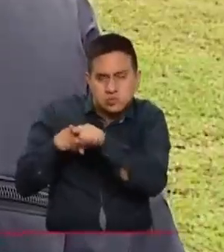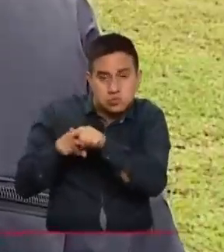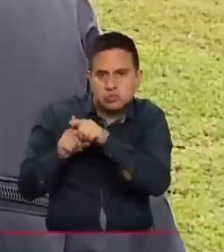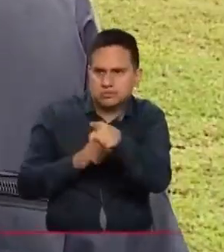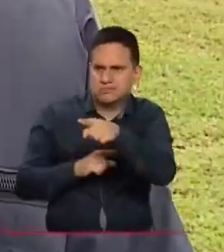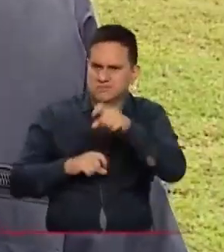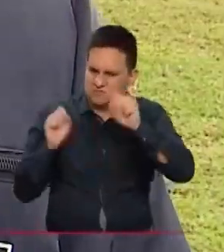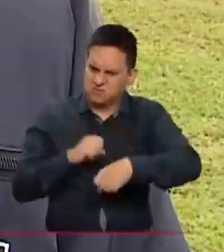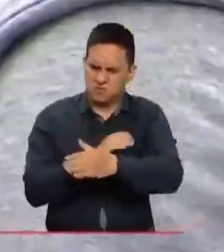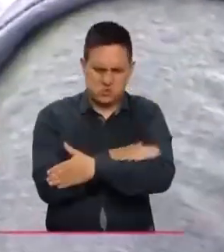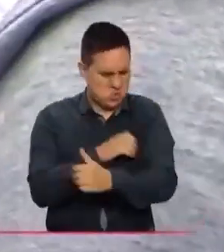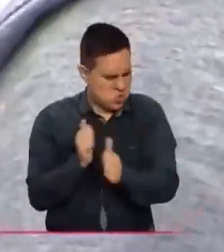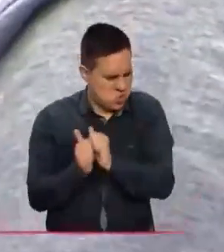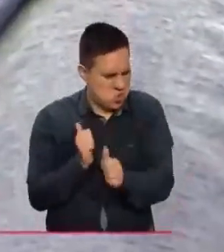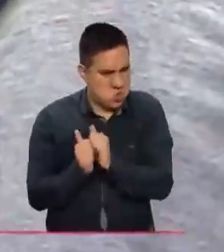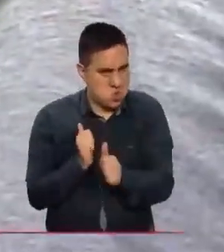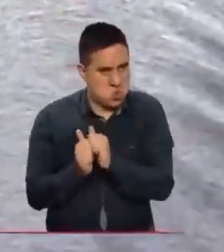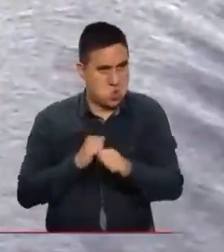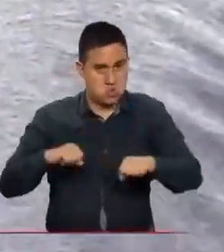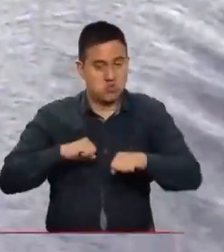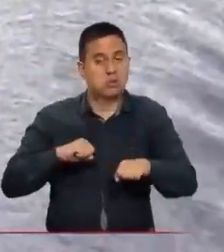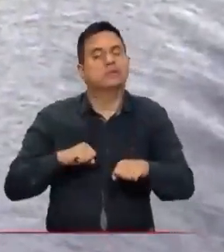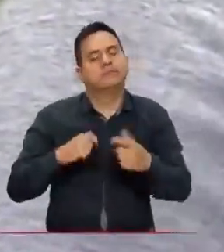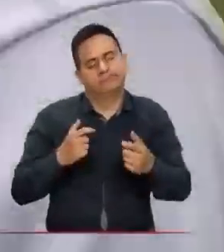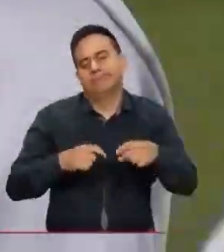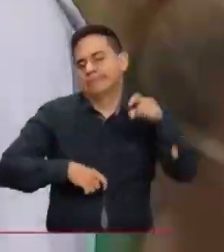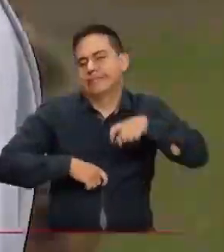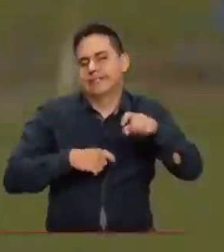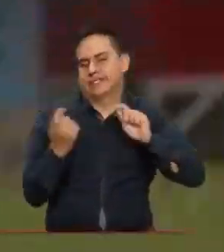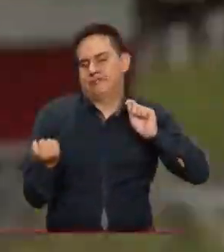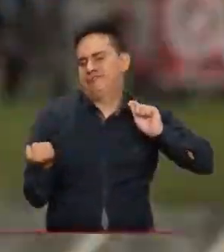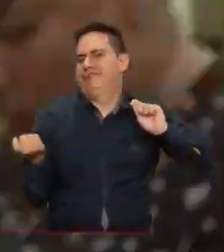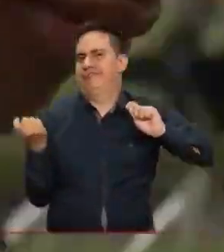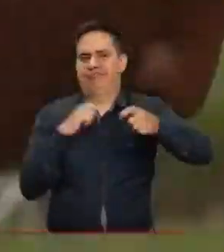y uno tiene que evolucionar.